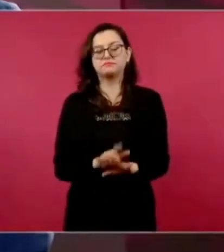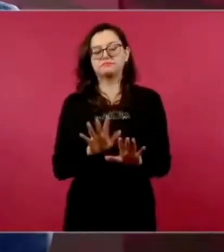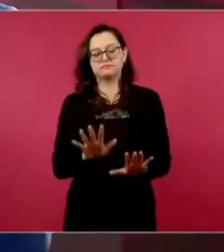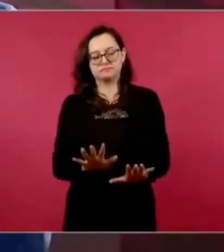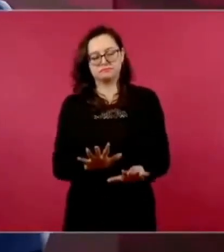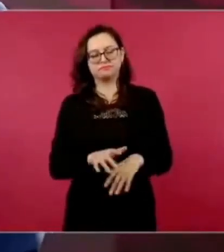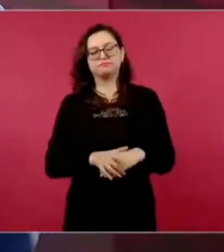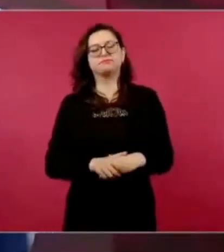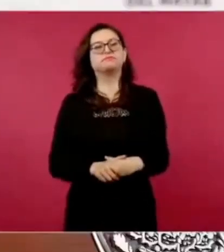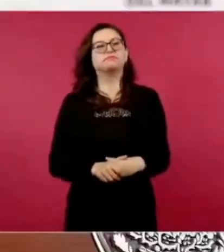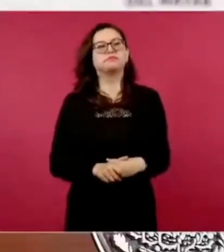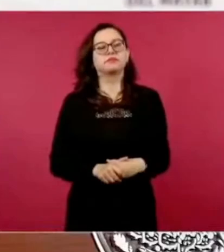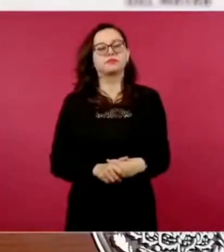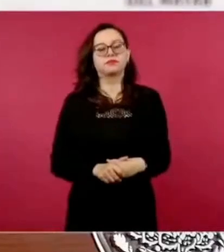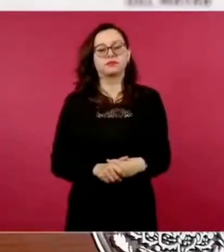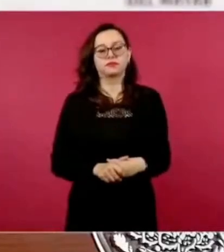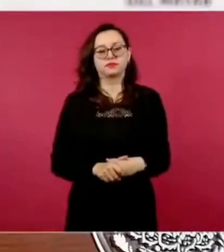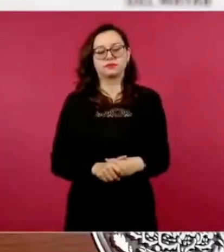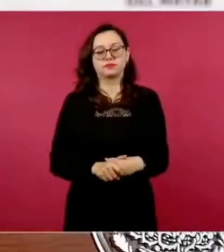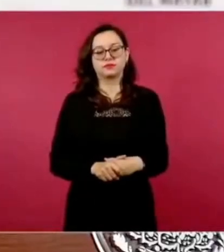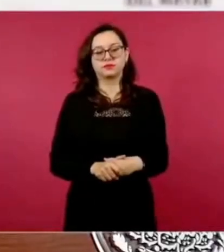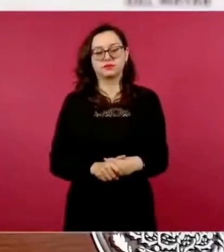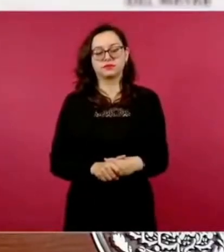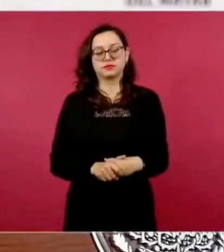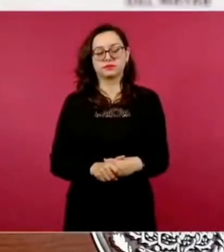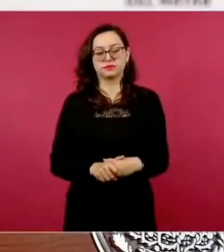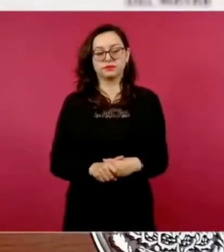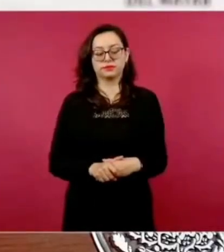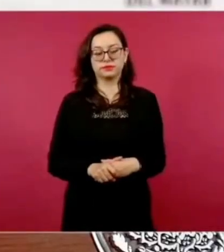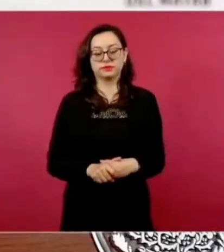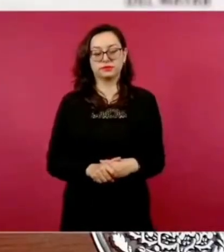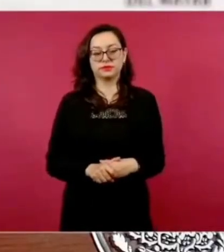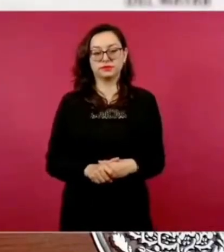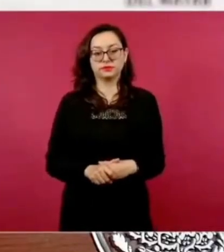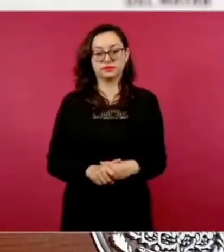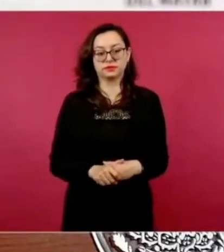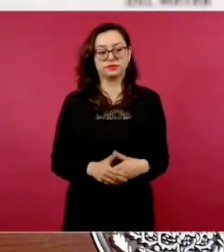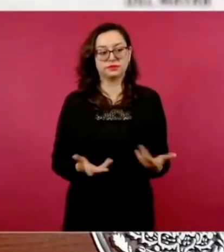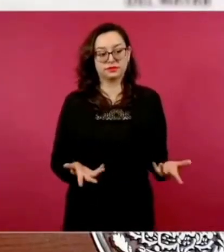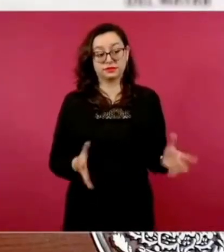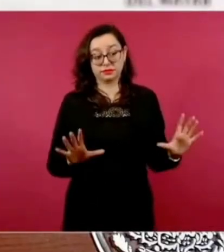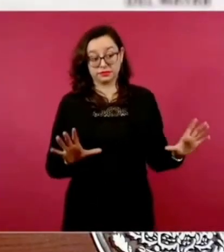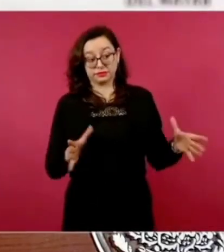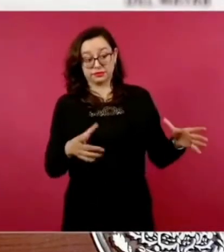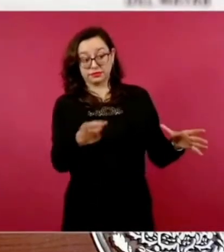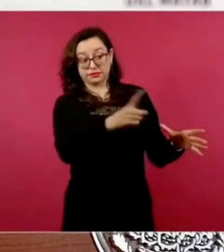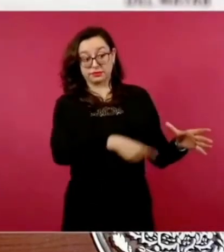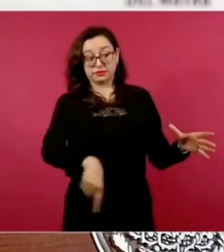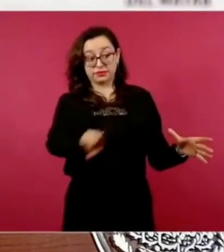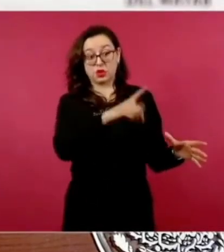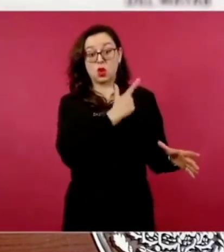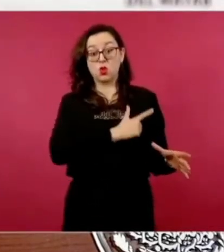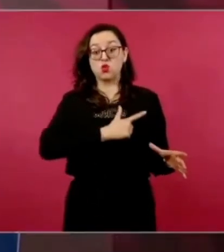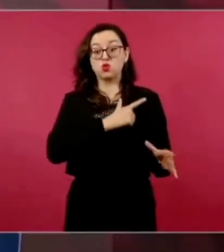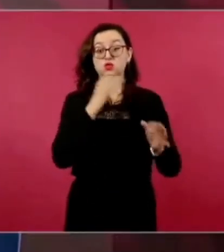a los promotores del nerviosismo.